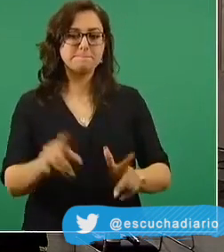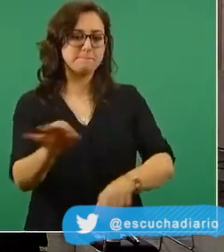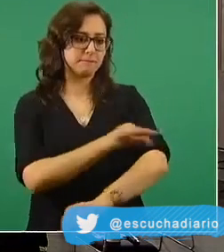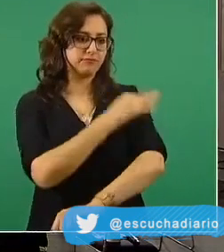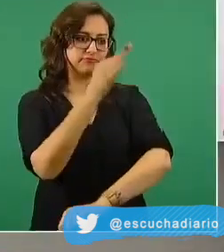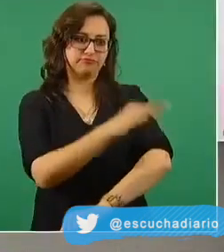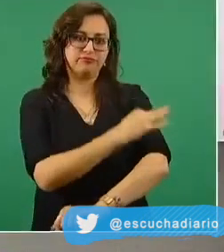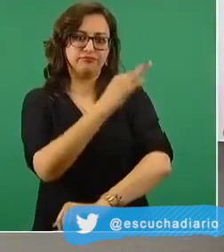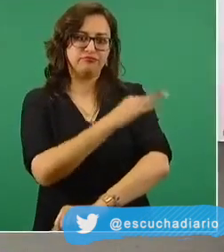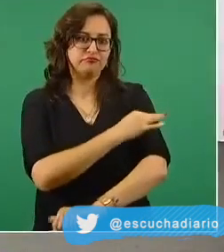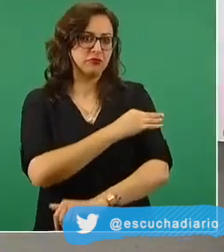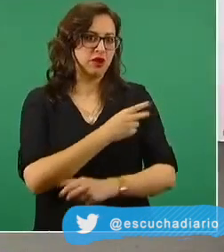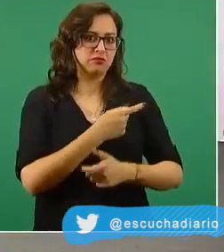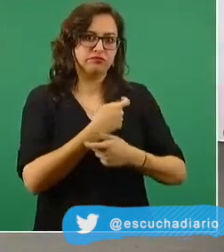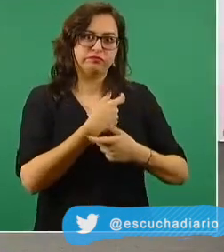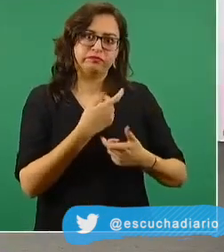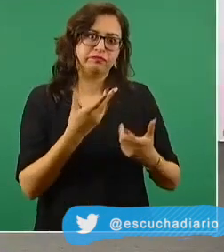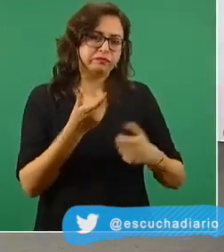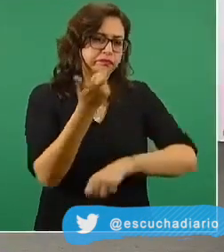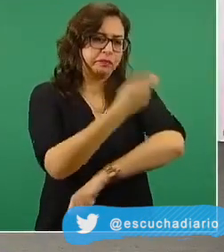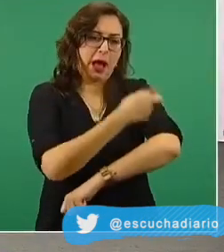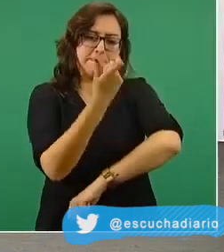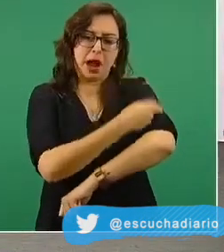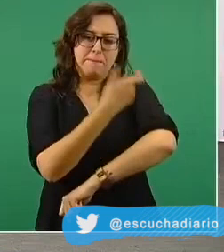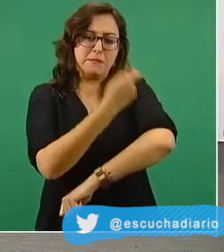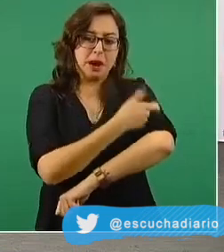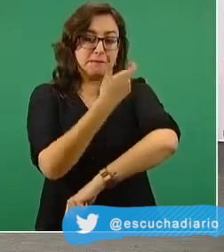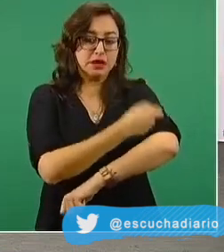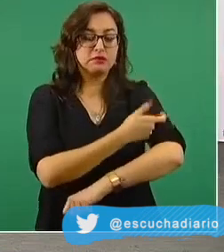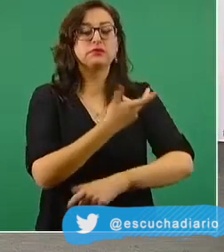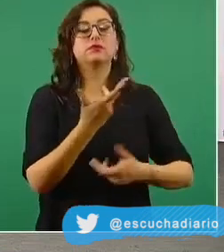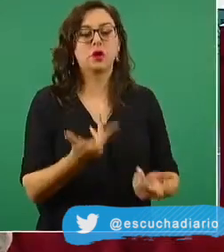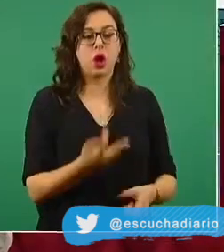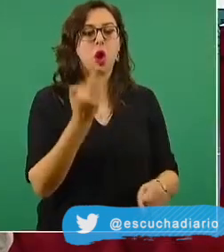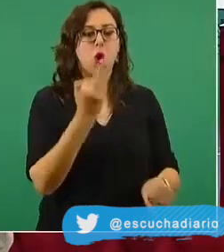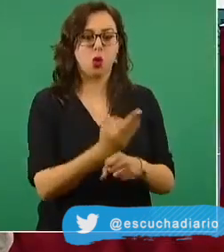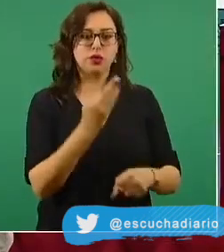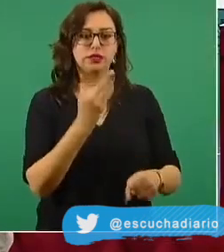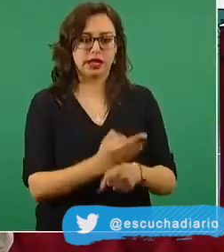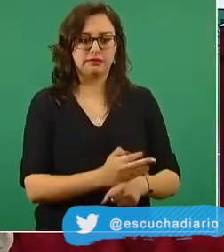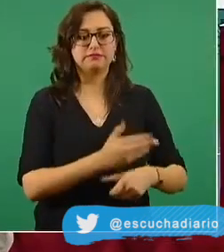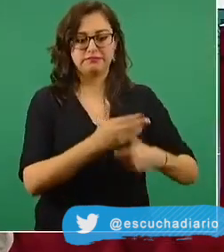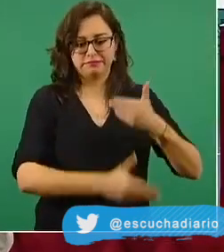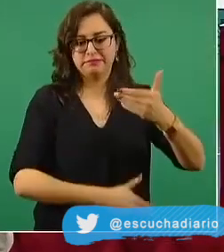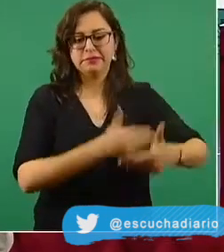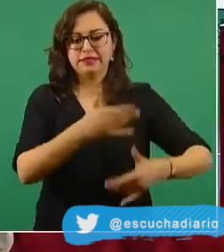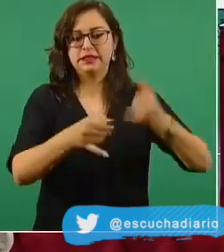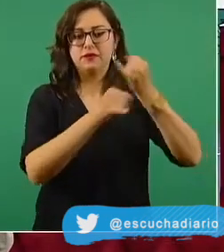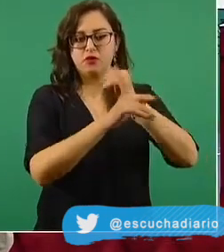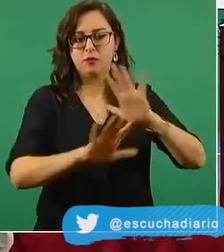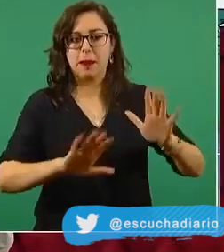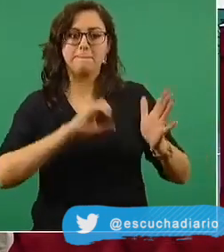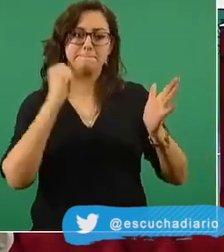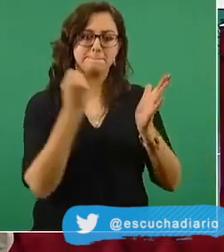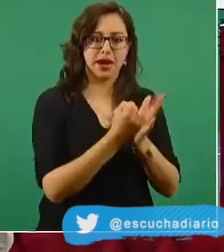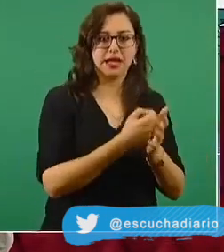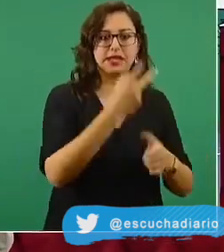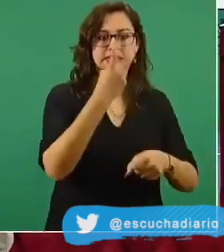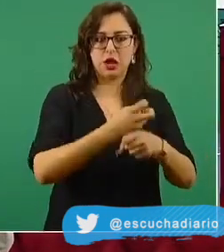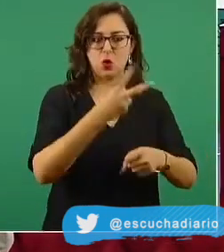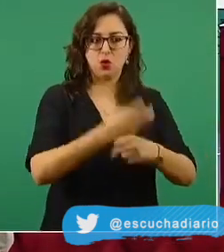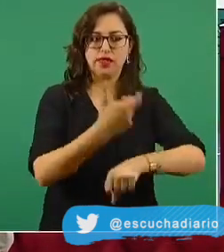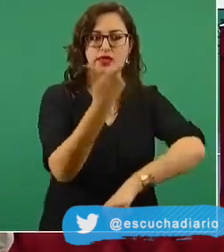manera importante las aplicaciones de las segundas dosis. Ahorita vamos a ver obviamente cuál es el avance específico para segundas